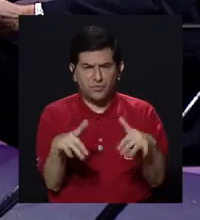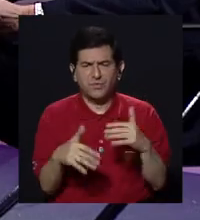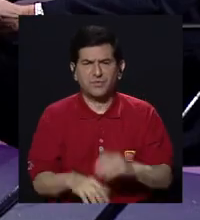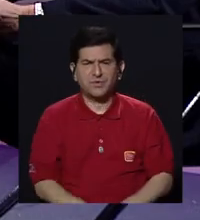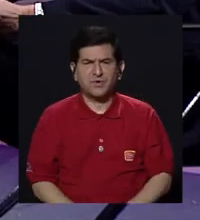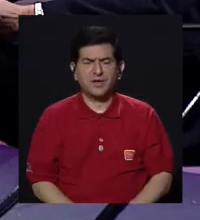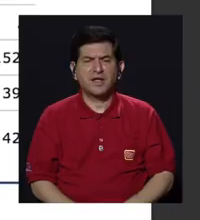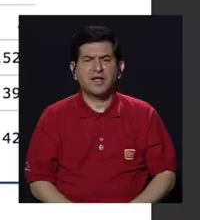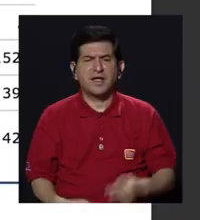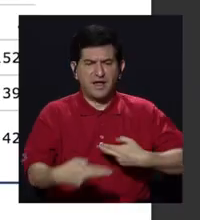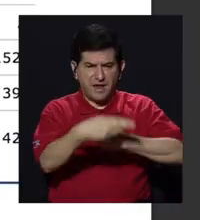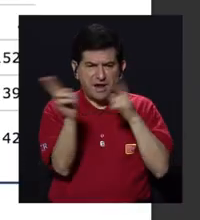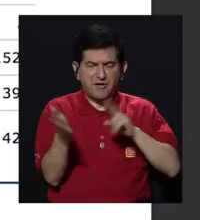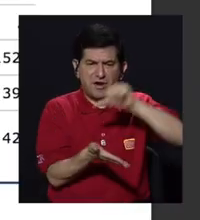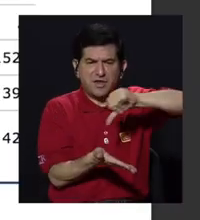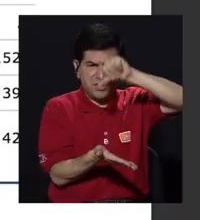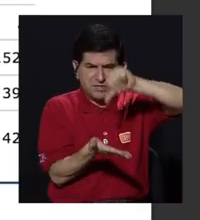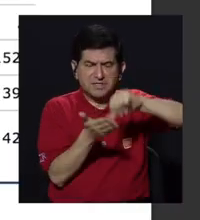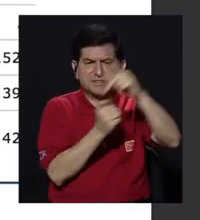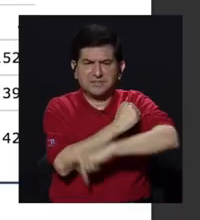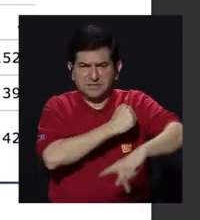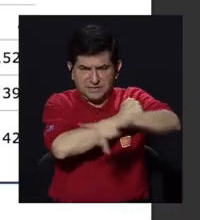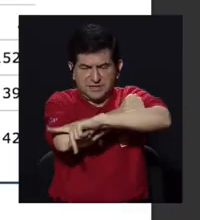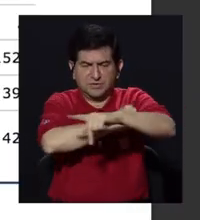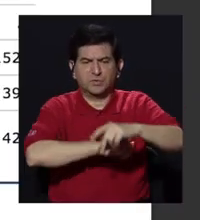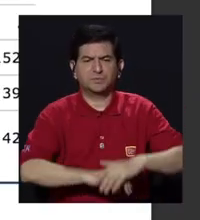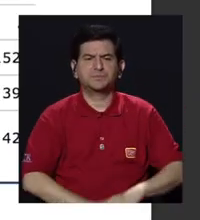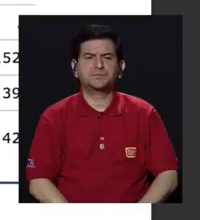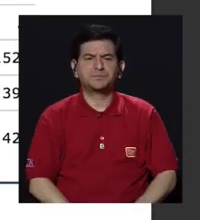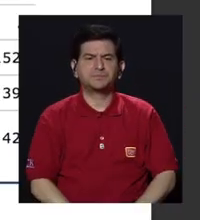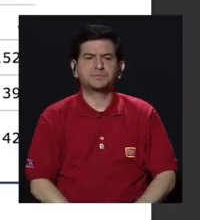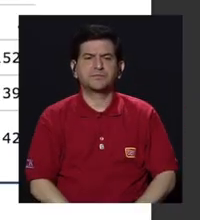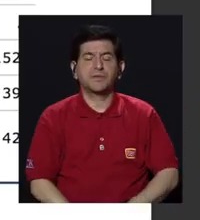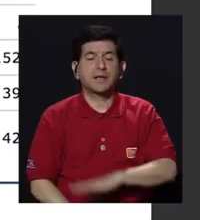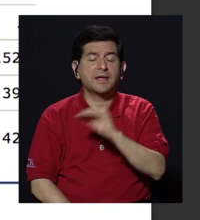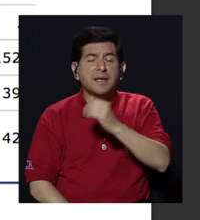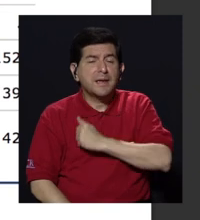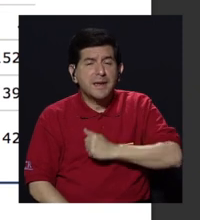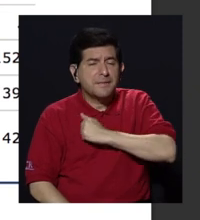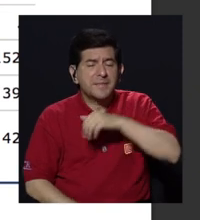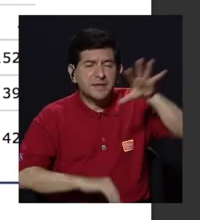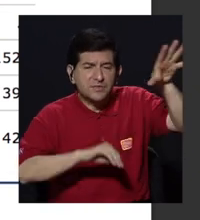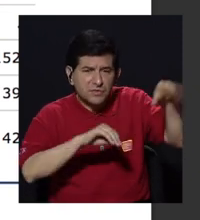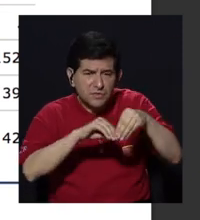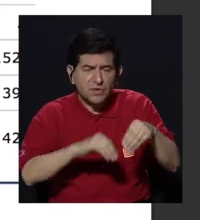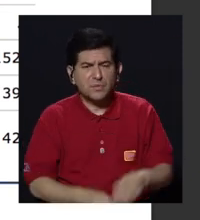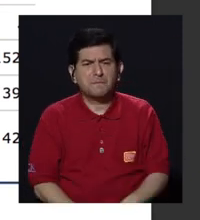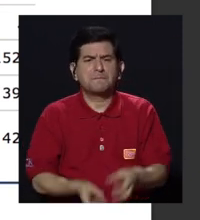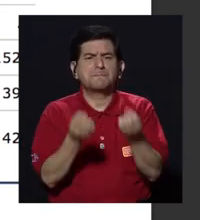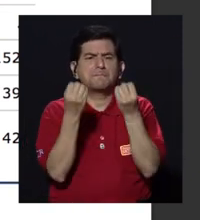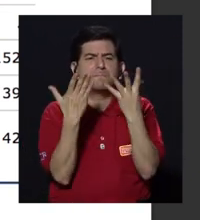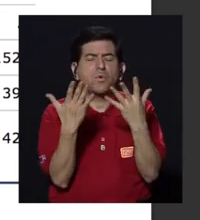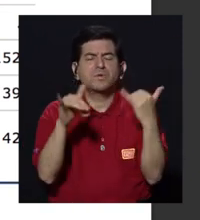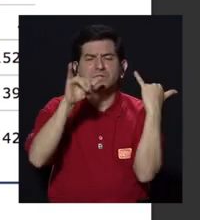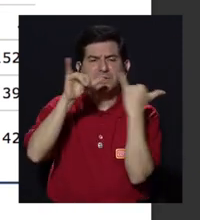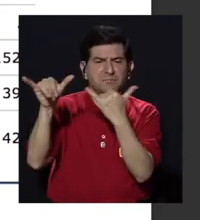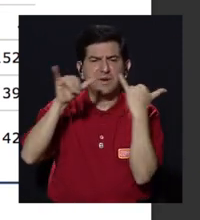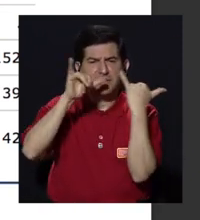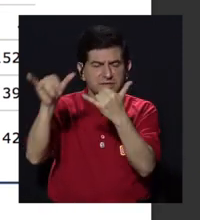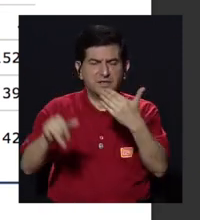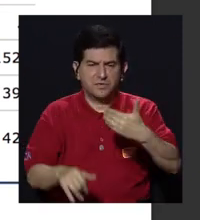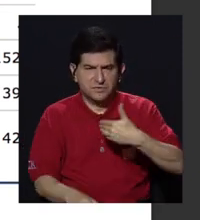del país. Sí. Y, perdón, le agregaría que muchísimas de las denuncias que se reciben